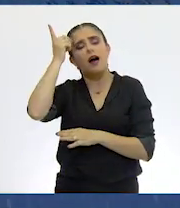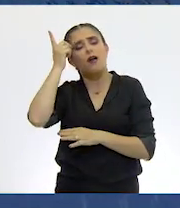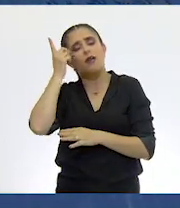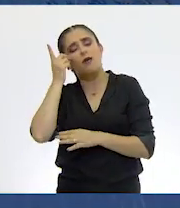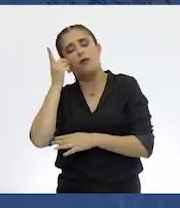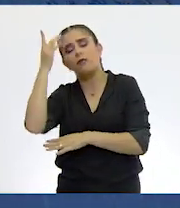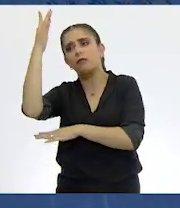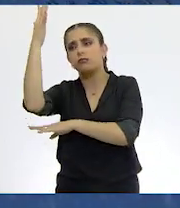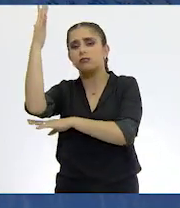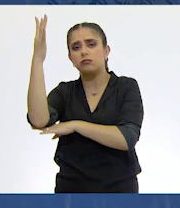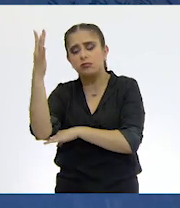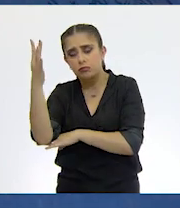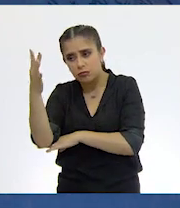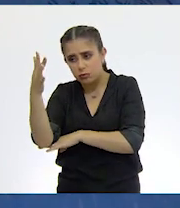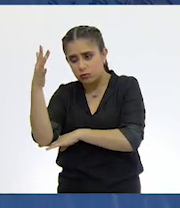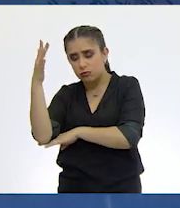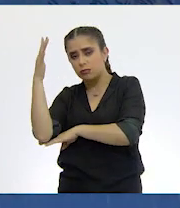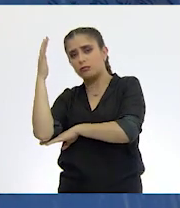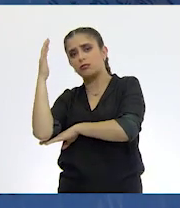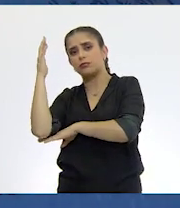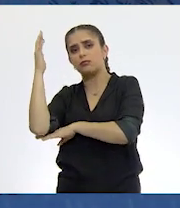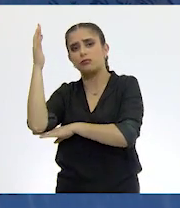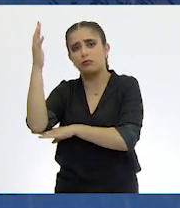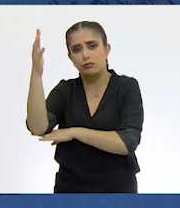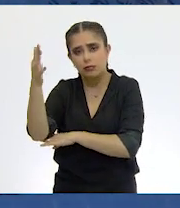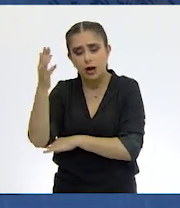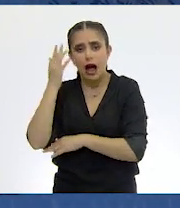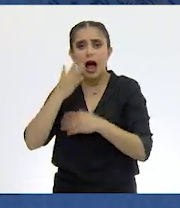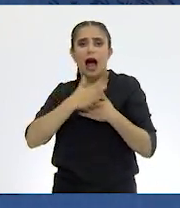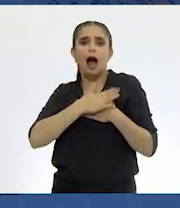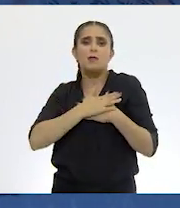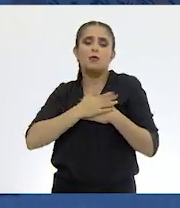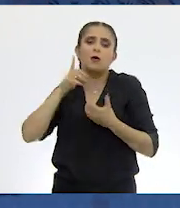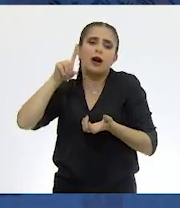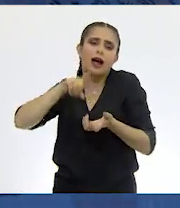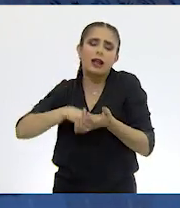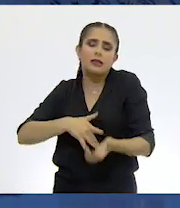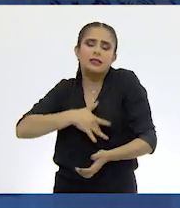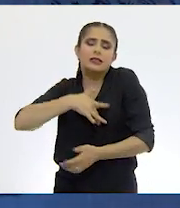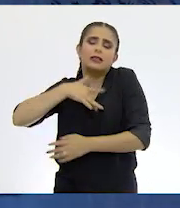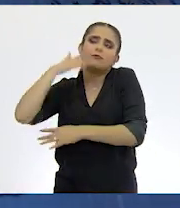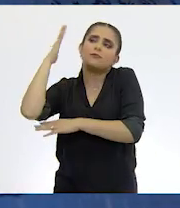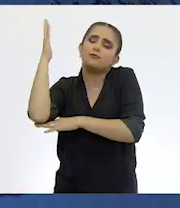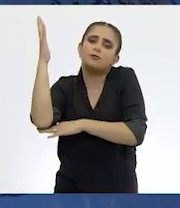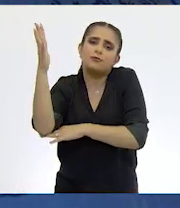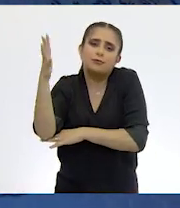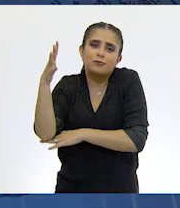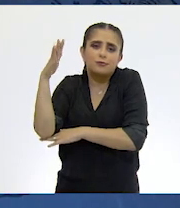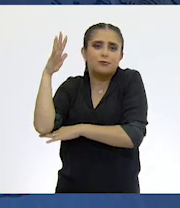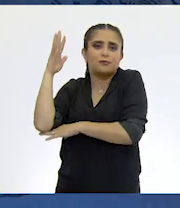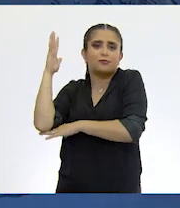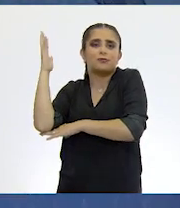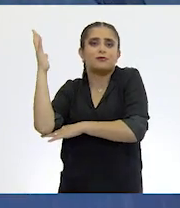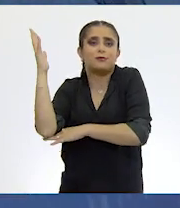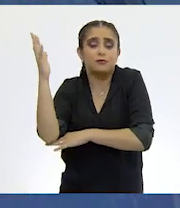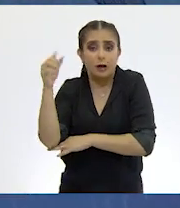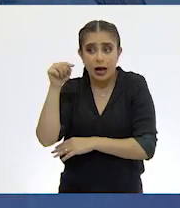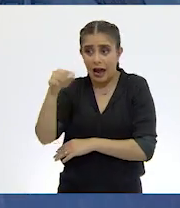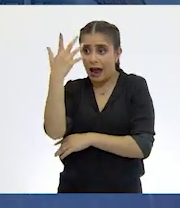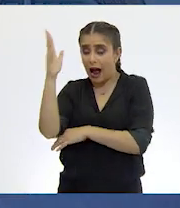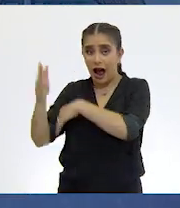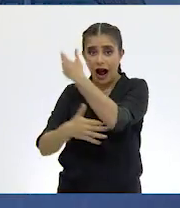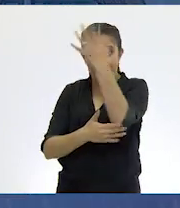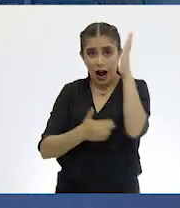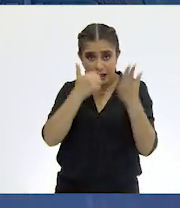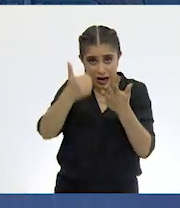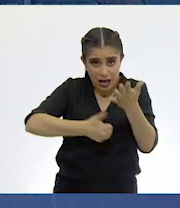las que el sueño del amor lleva de un lado a otro la cabeza. Estos árboles de la ciudad, tan